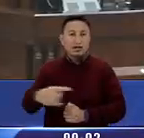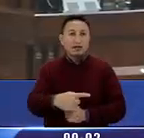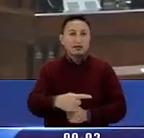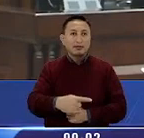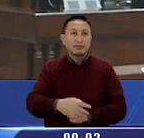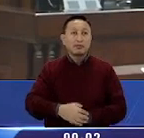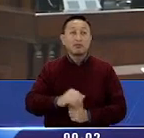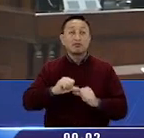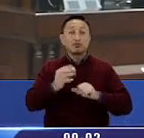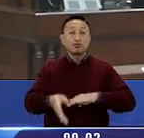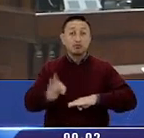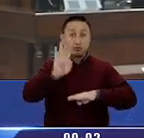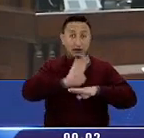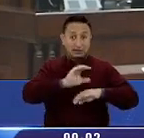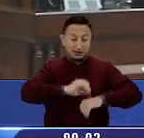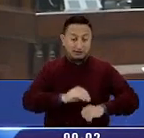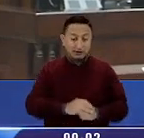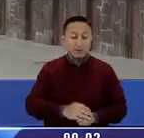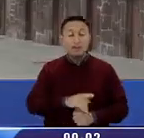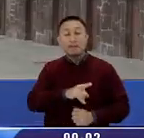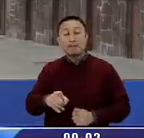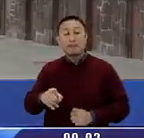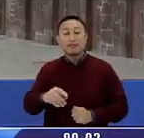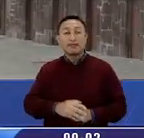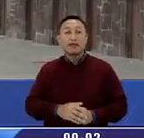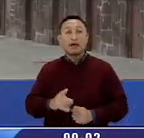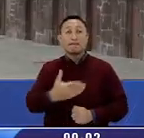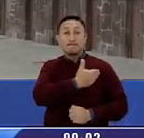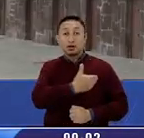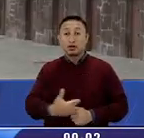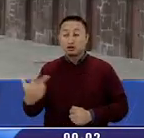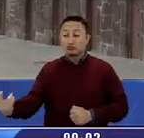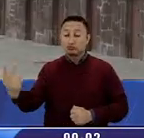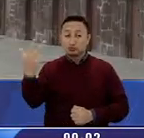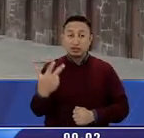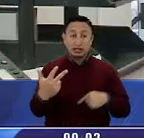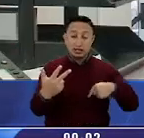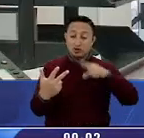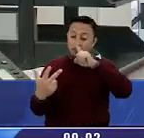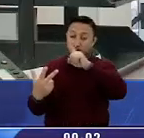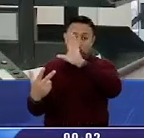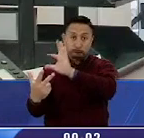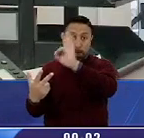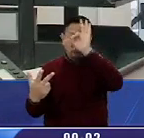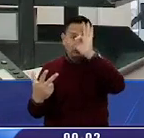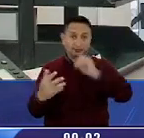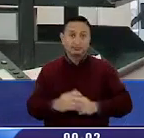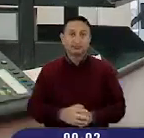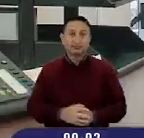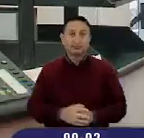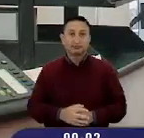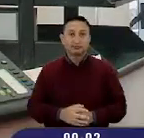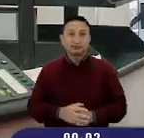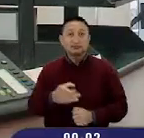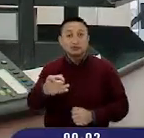el legislativo a partir de una terna remitida por la presidencia. Justamente de eso se